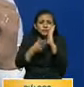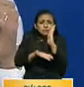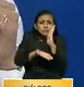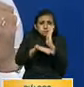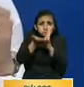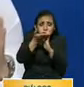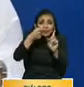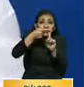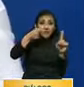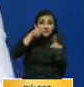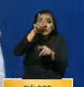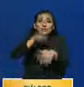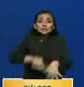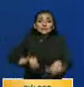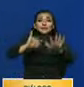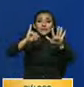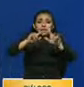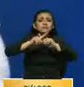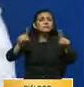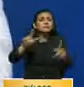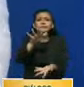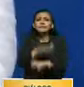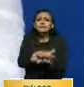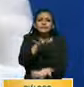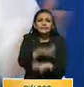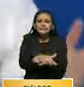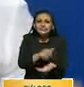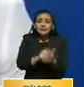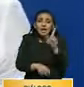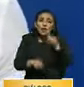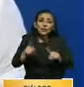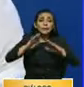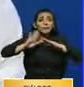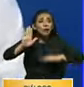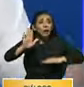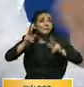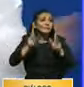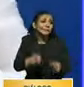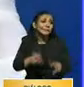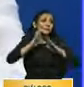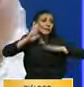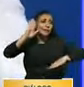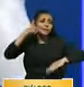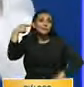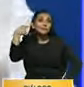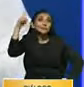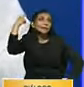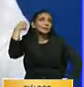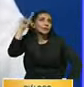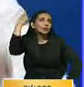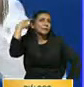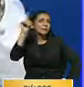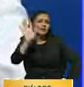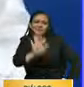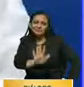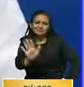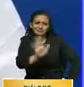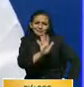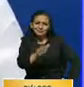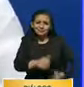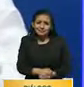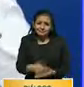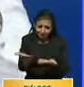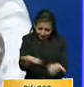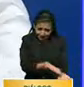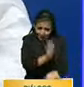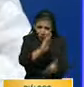desde el 2006. Pero tranquilos, los que prometen cualquier cosa, millones de cosas, etcétera, recíbelos en tu